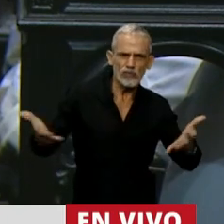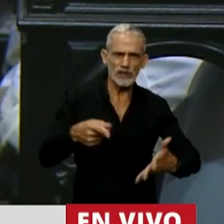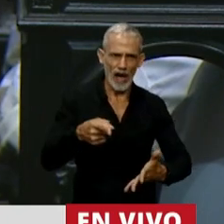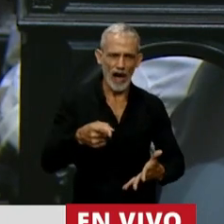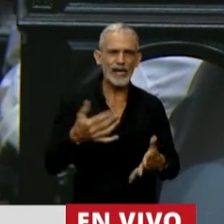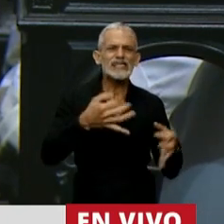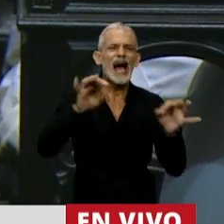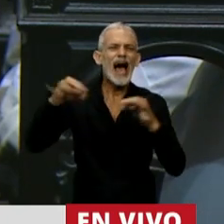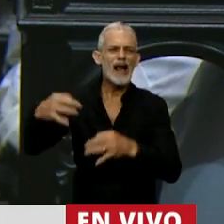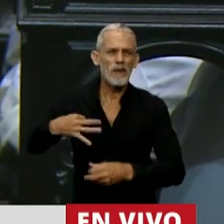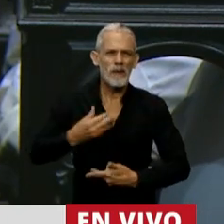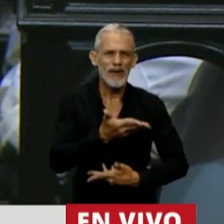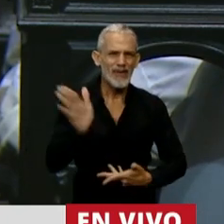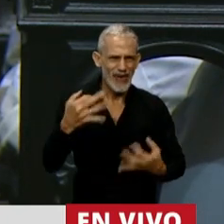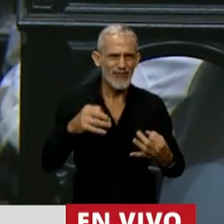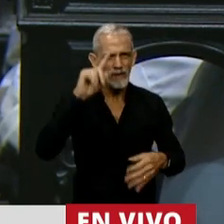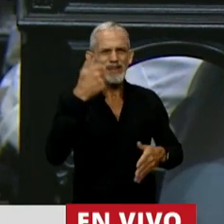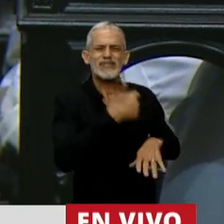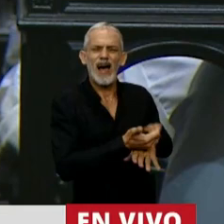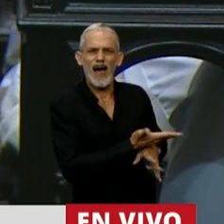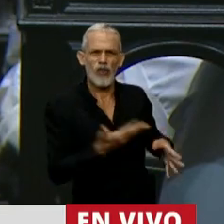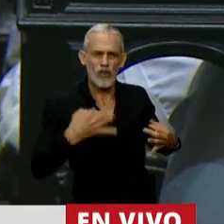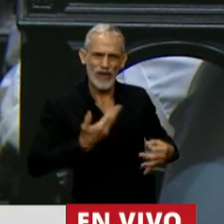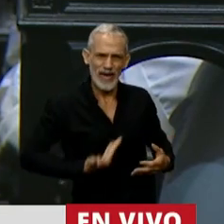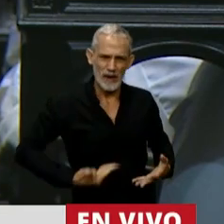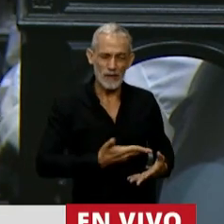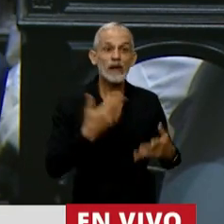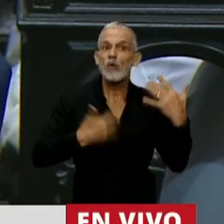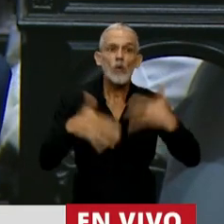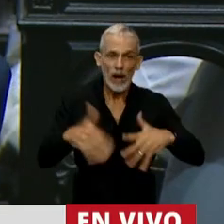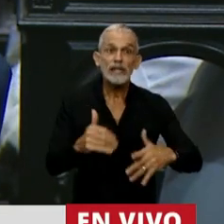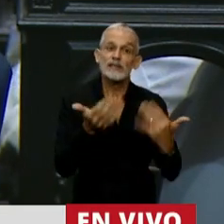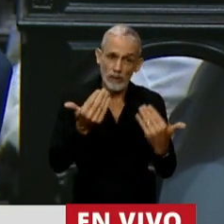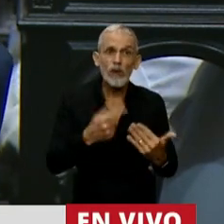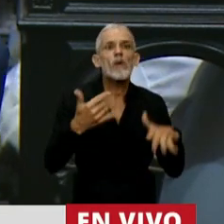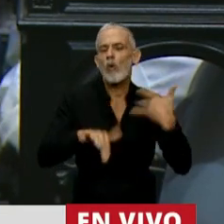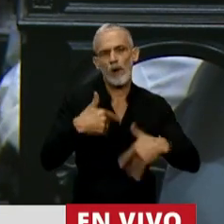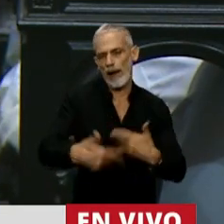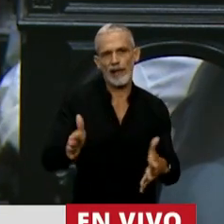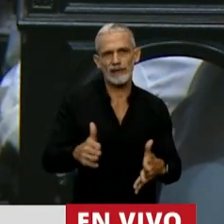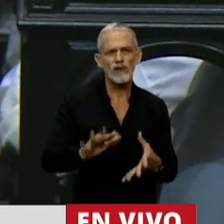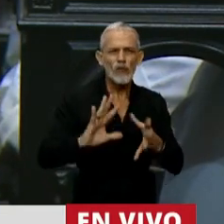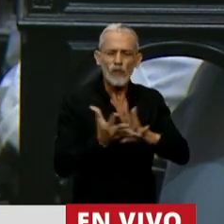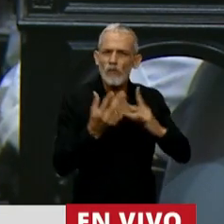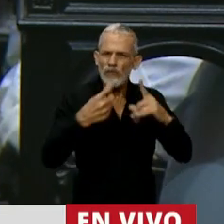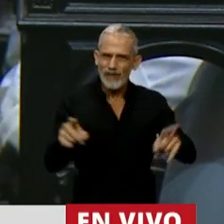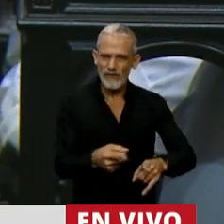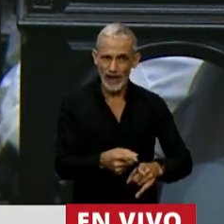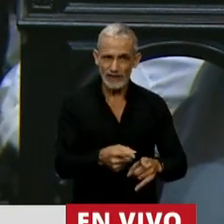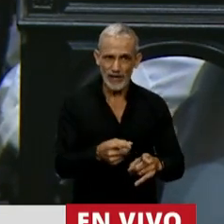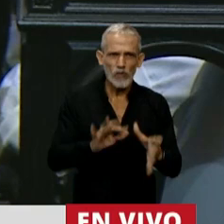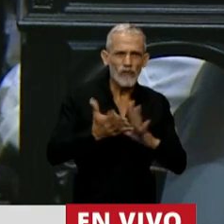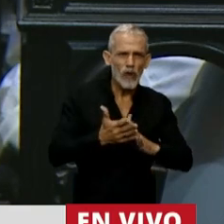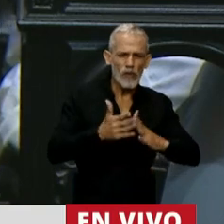y que salve vidas. Y es posible y es urgente construir un modelo de